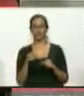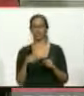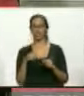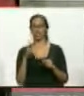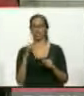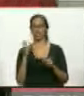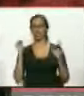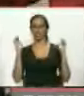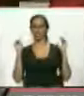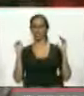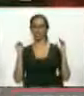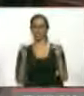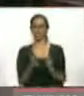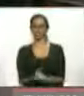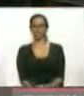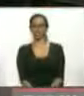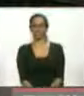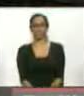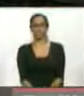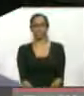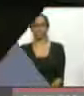granos vamos chava hasta luego